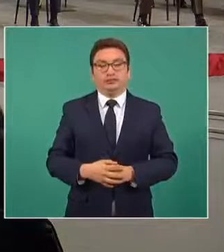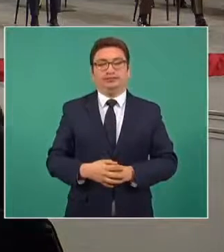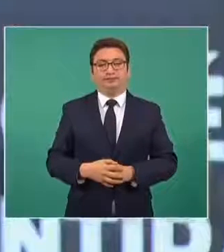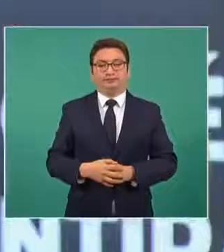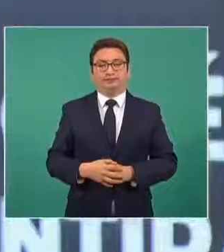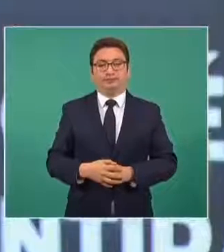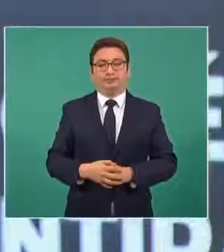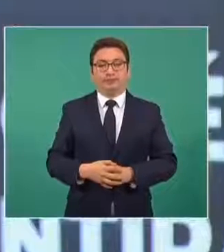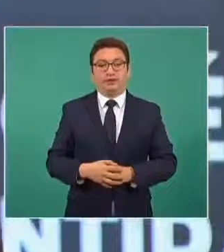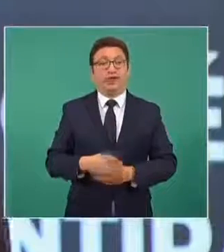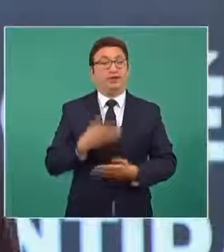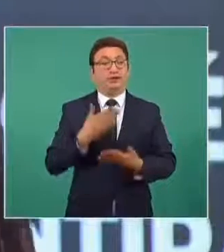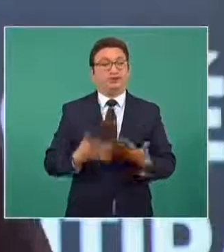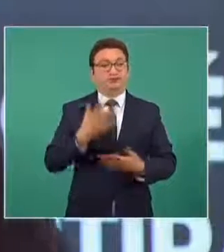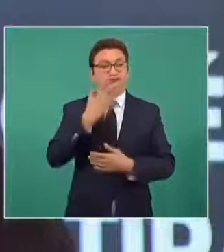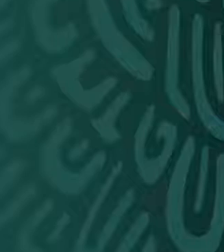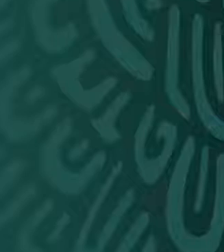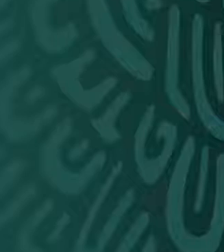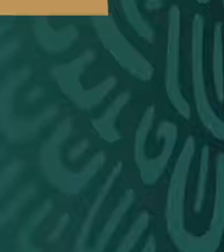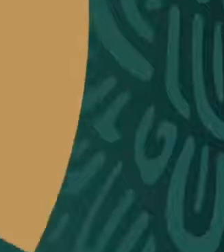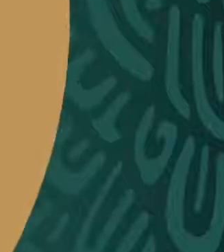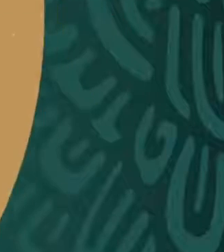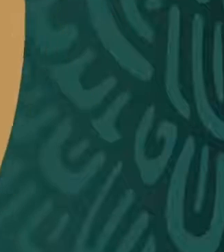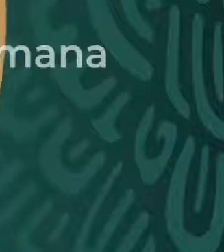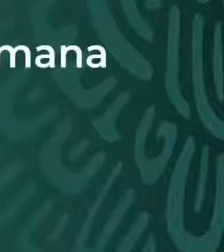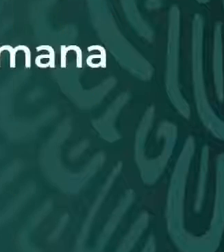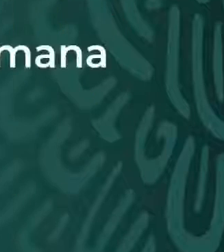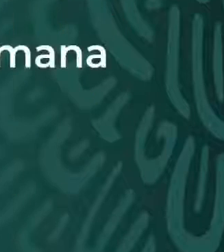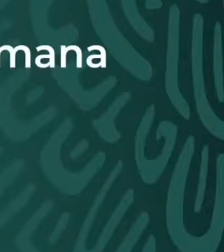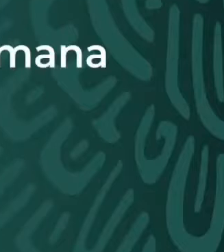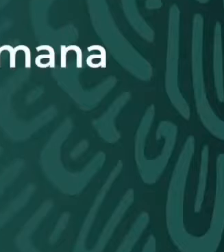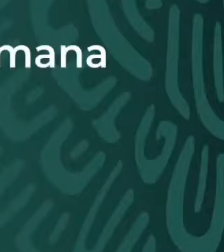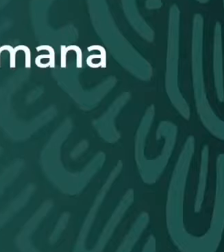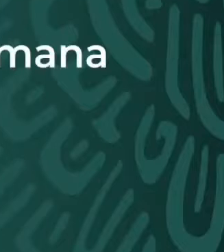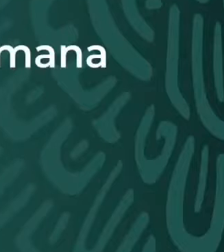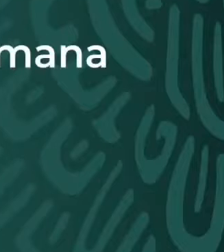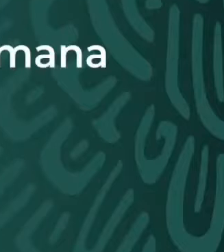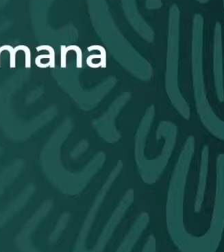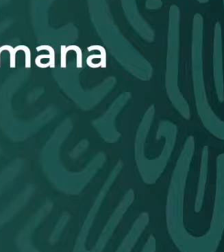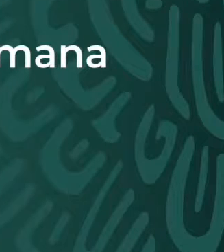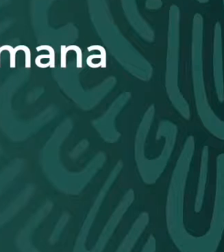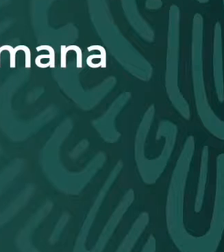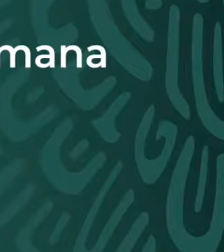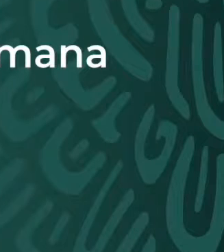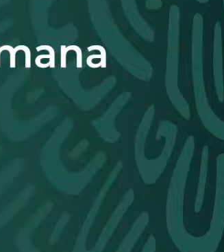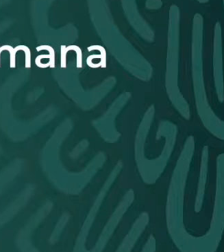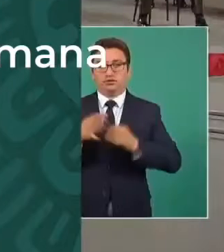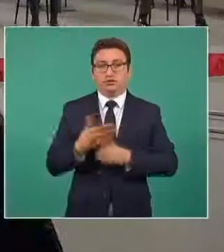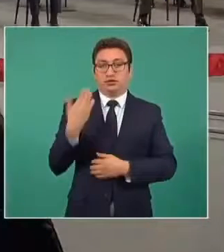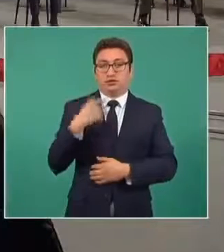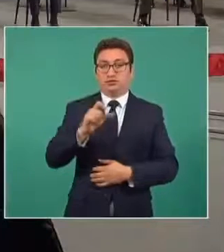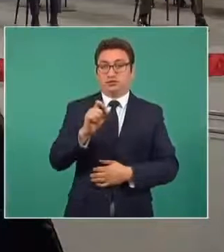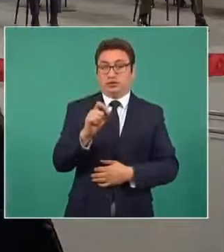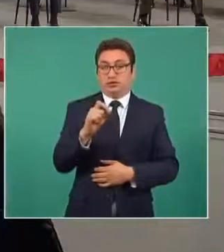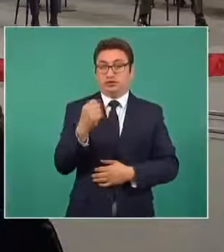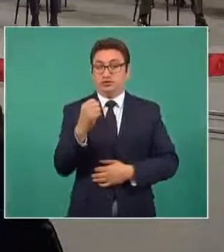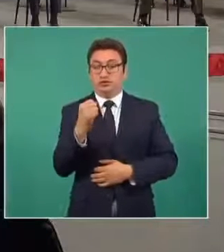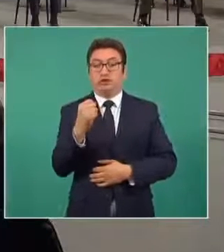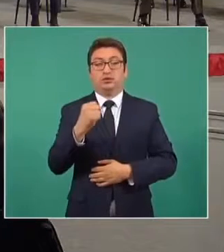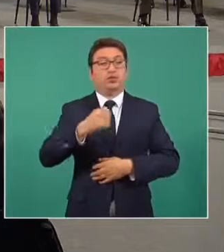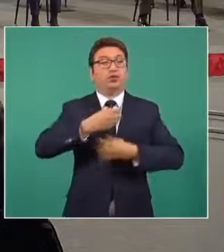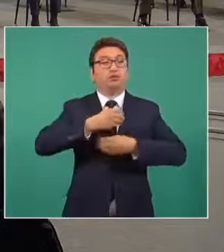falsa sobre la torre de control del nuevo aeropuerto Felipe Ángeles. El 20 de septiembre pasado